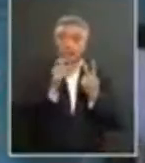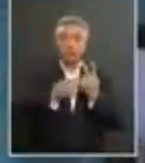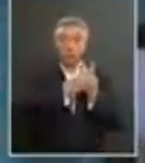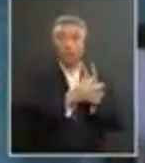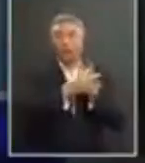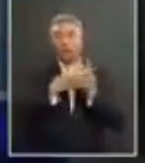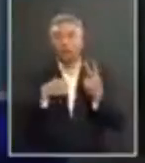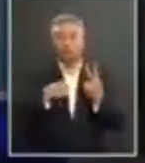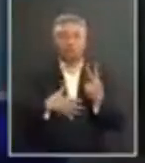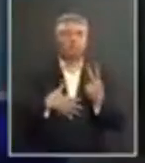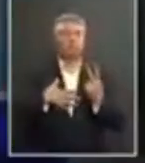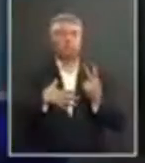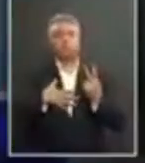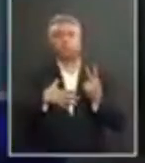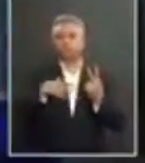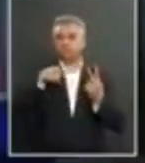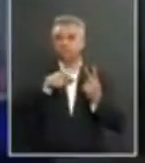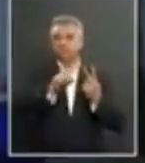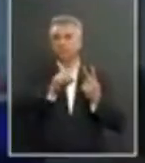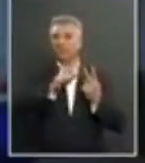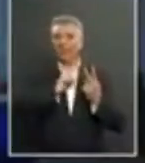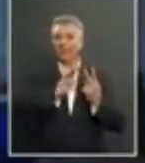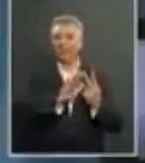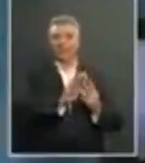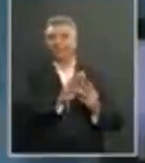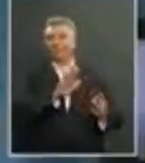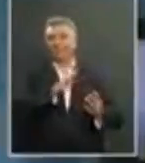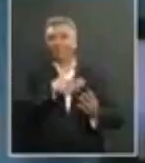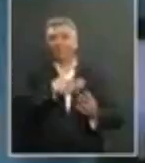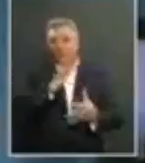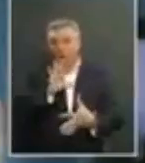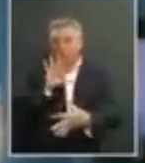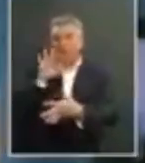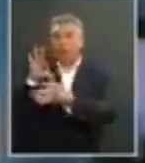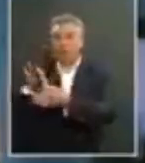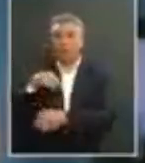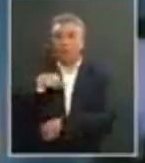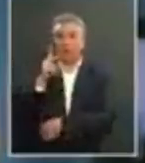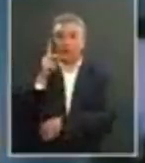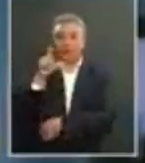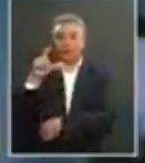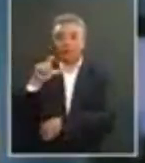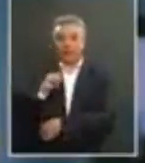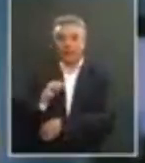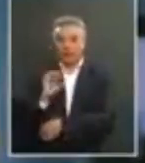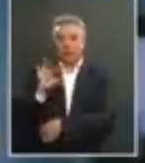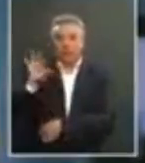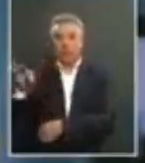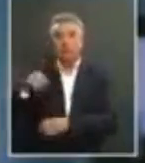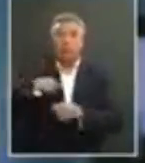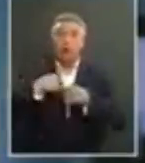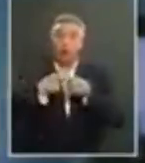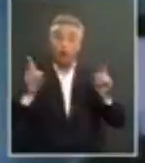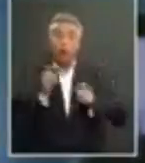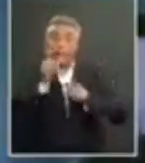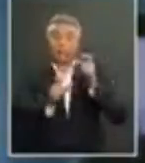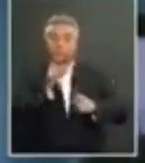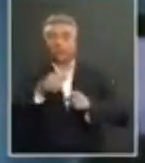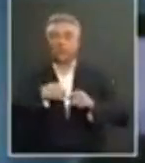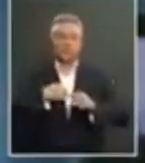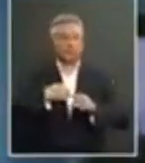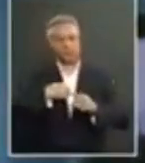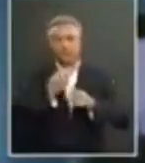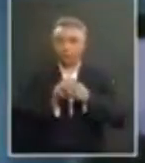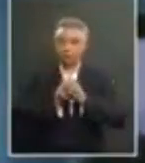espacio, en un espacio tradicional de la vinculado a la democracia cristiana, y otras personas que se sienten mucho más vinculadas a un espacio nuevo,